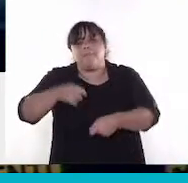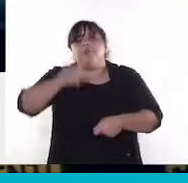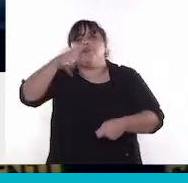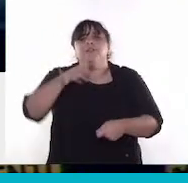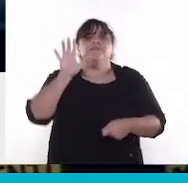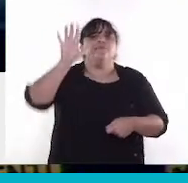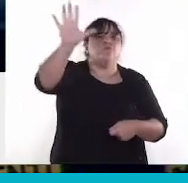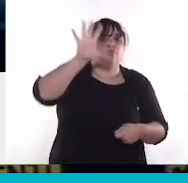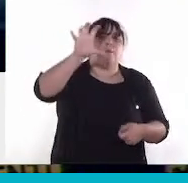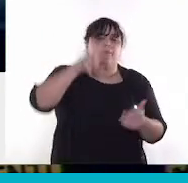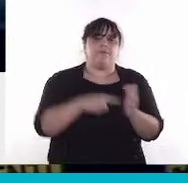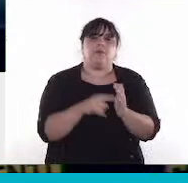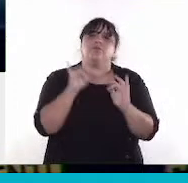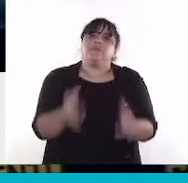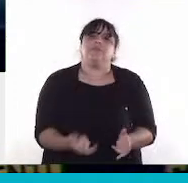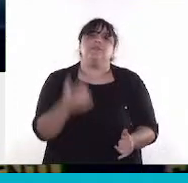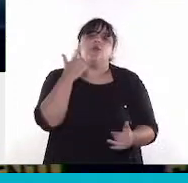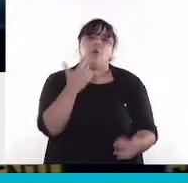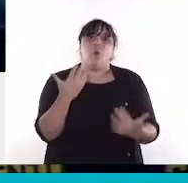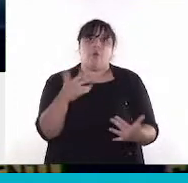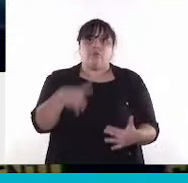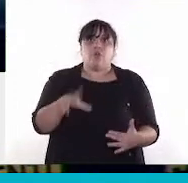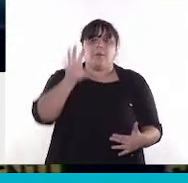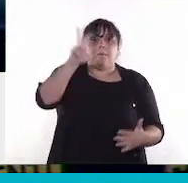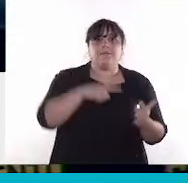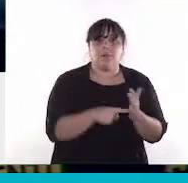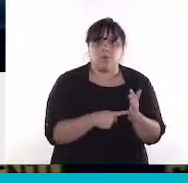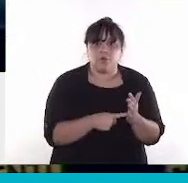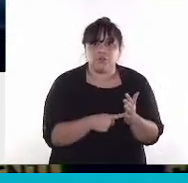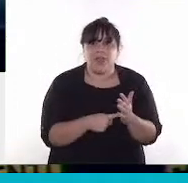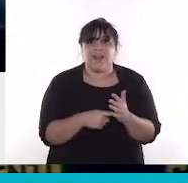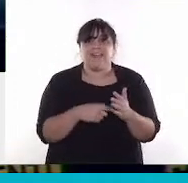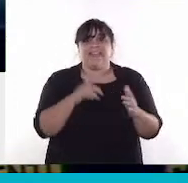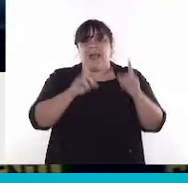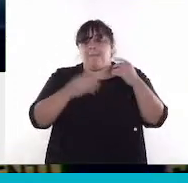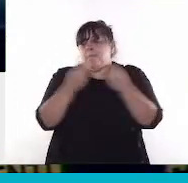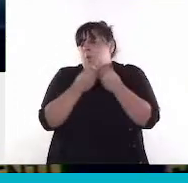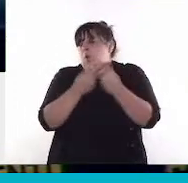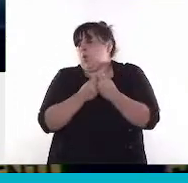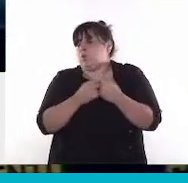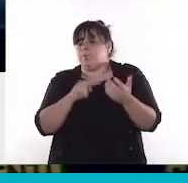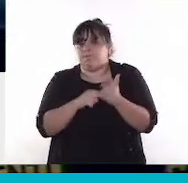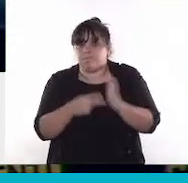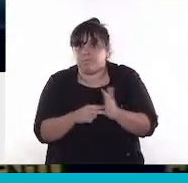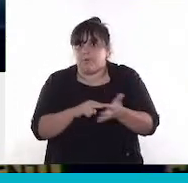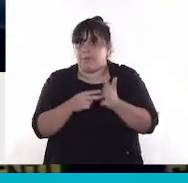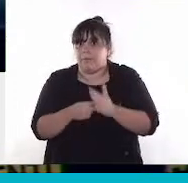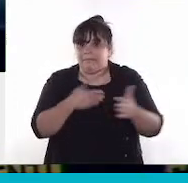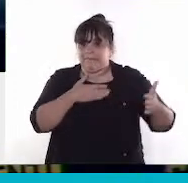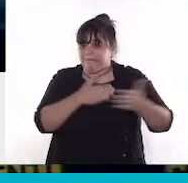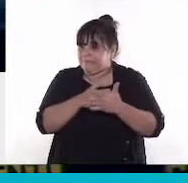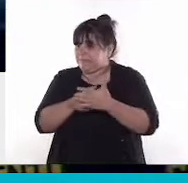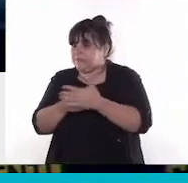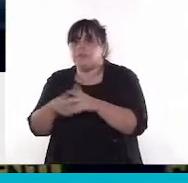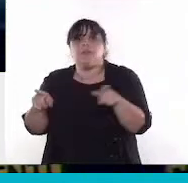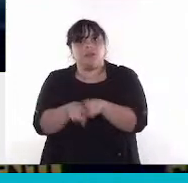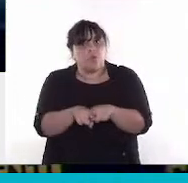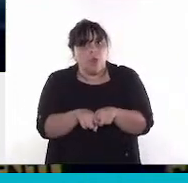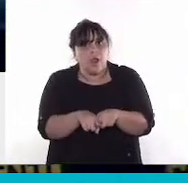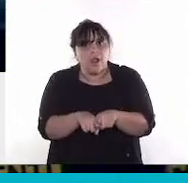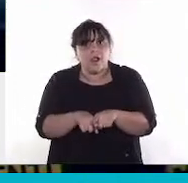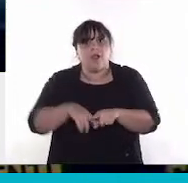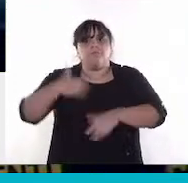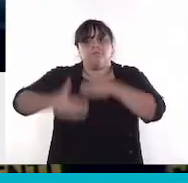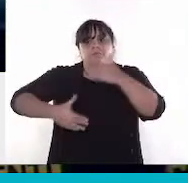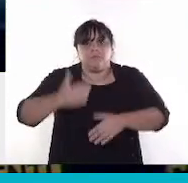la provincia de Buenos Aires. Hoy vemos una provincia que con todas las dificultades está aportando a la